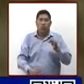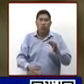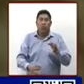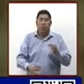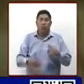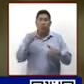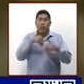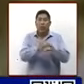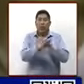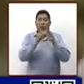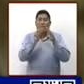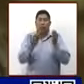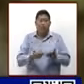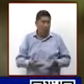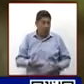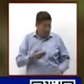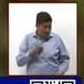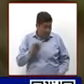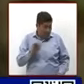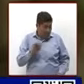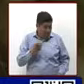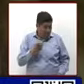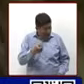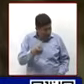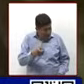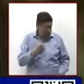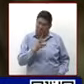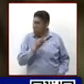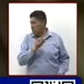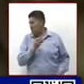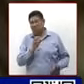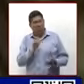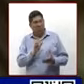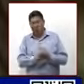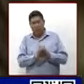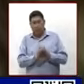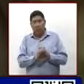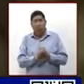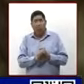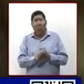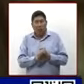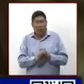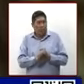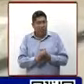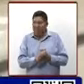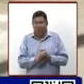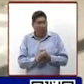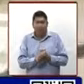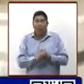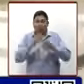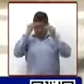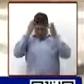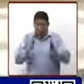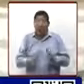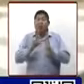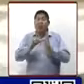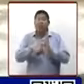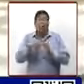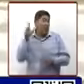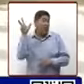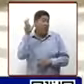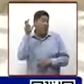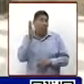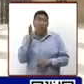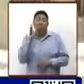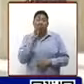En el colegio no nos creyeron ni a mí ni a su papá, ni a mi hija cuando la profesora les dijo. Después de haber escuchado la